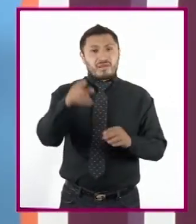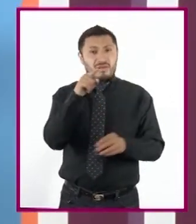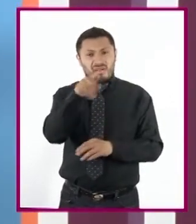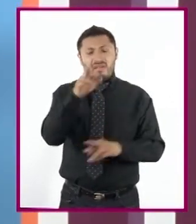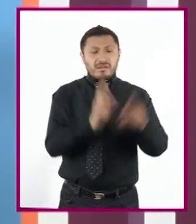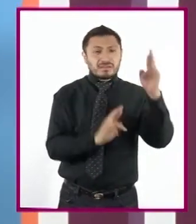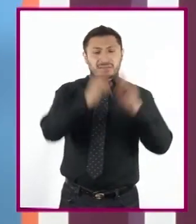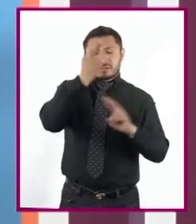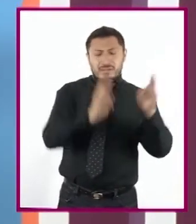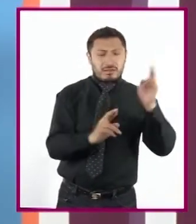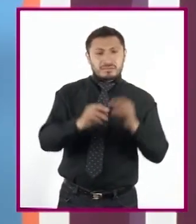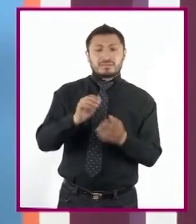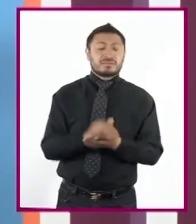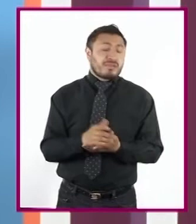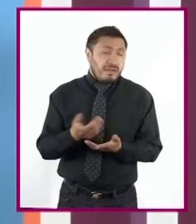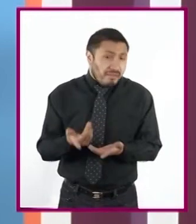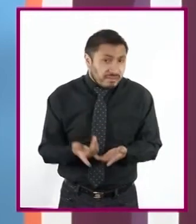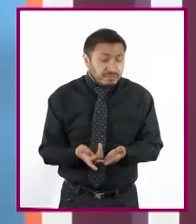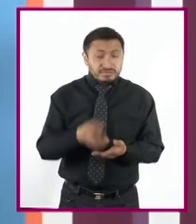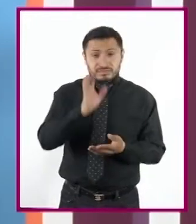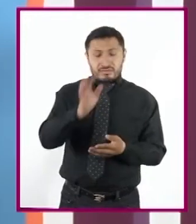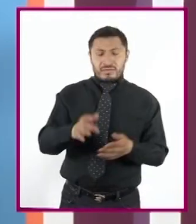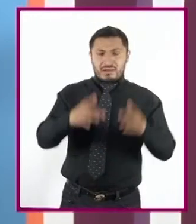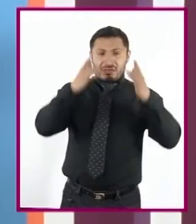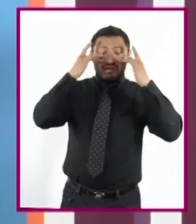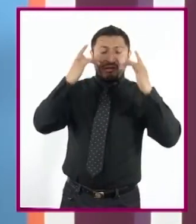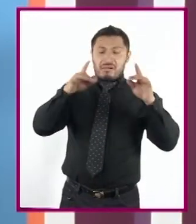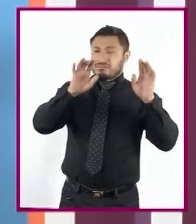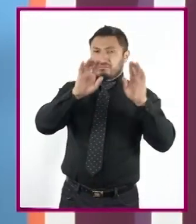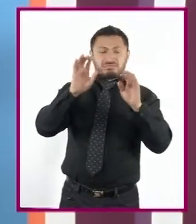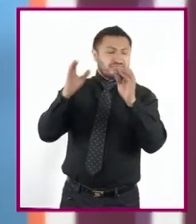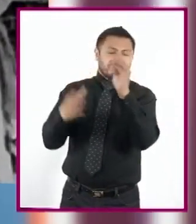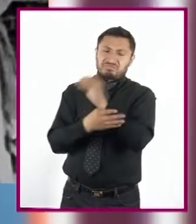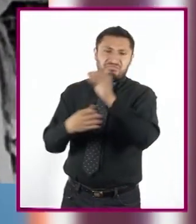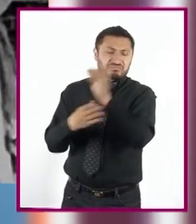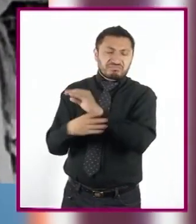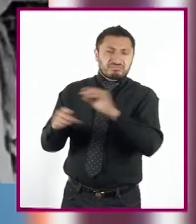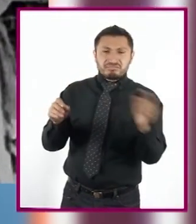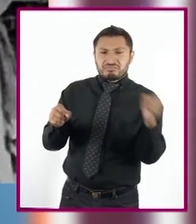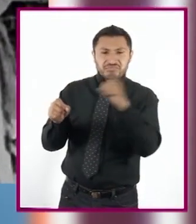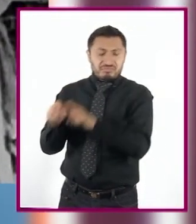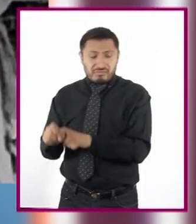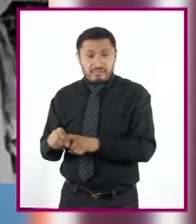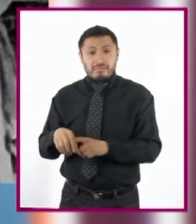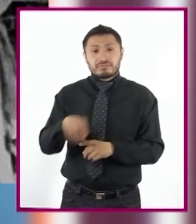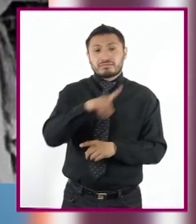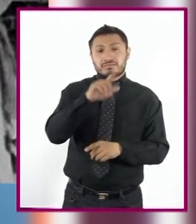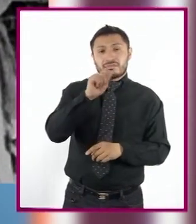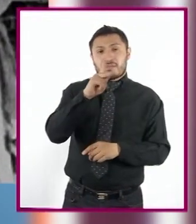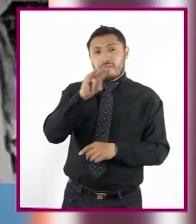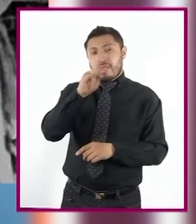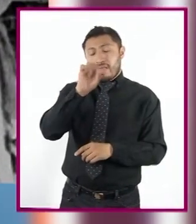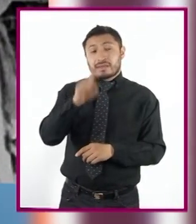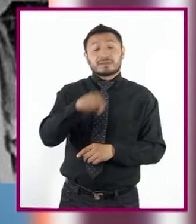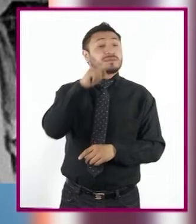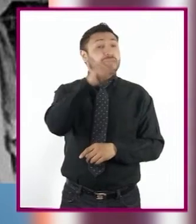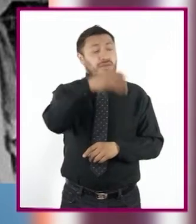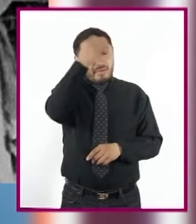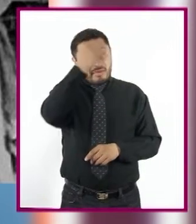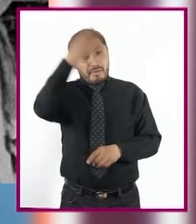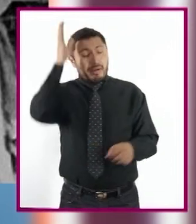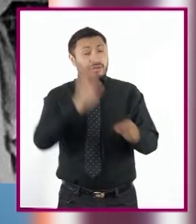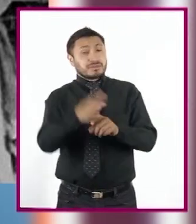revolución aburguesada cuando rechazó unirse a su movimiento. Los zapatistas le reclamaron haber olvidado las causas